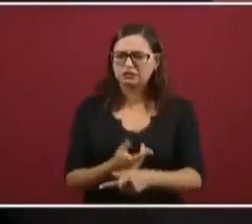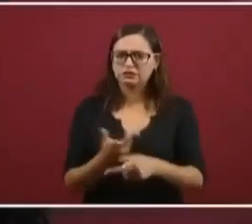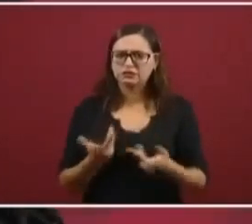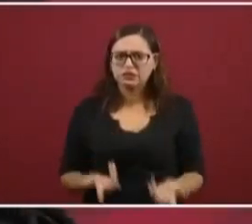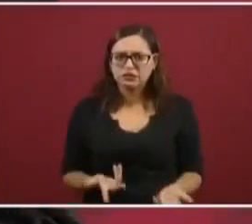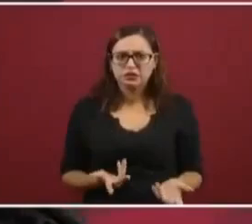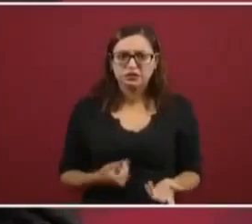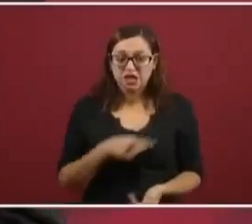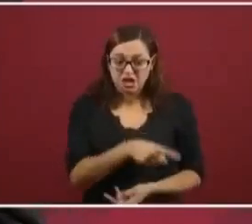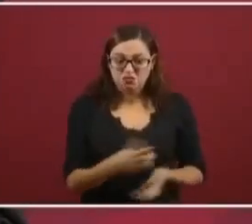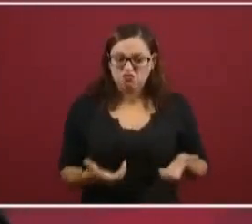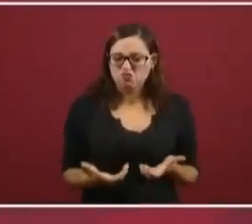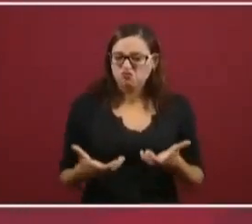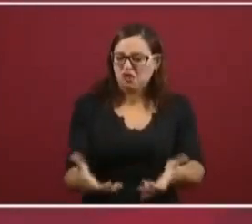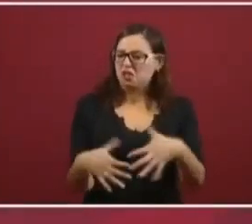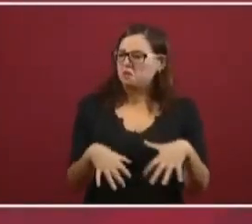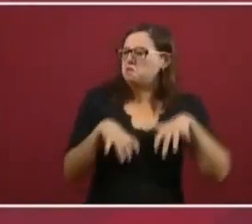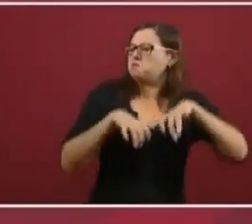en